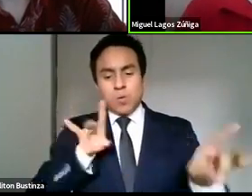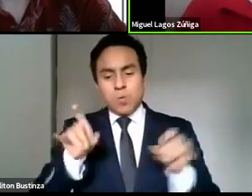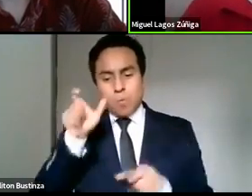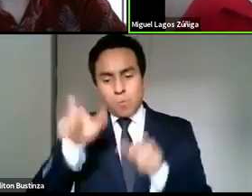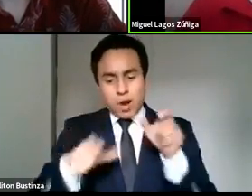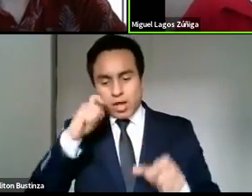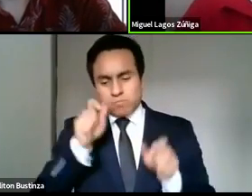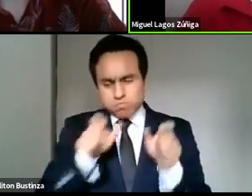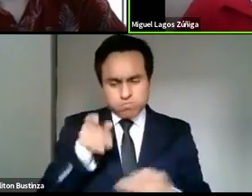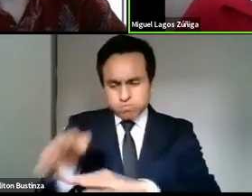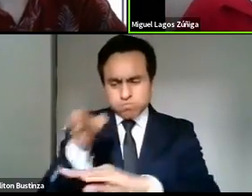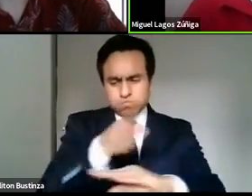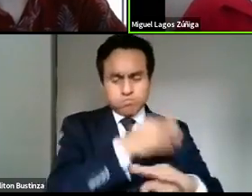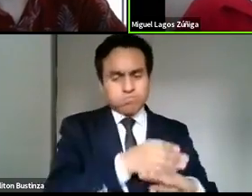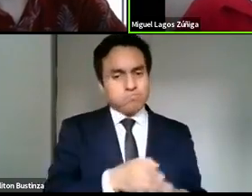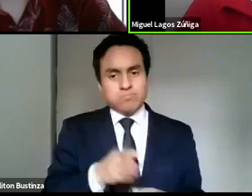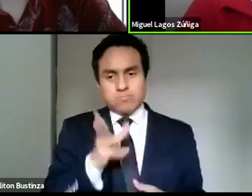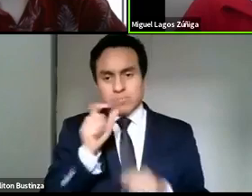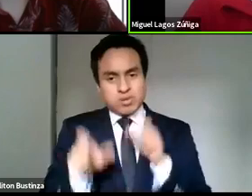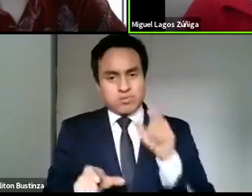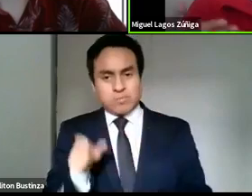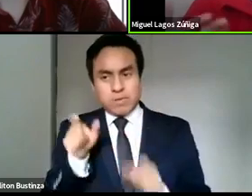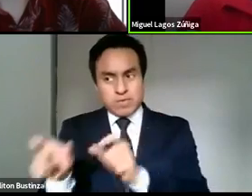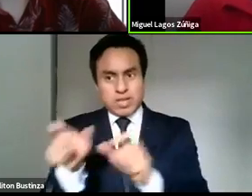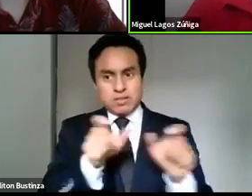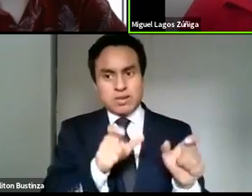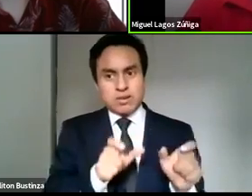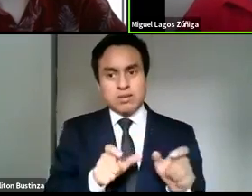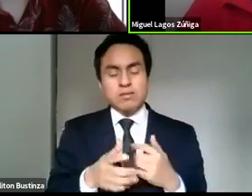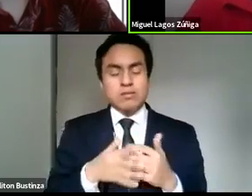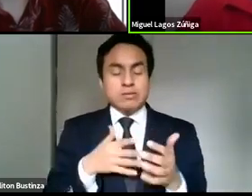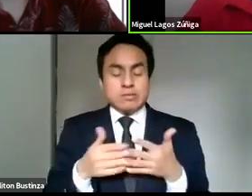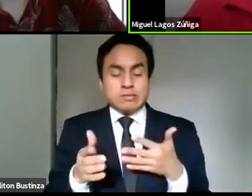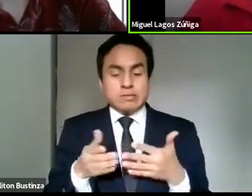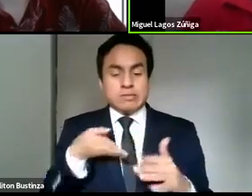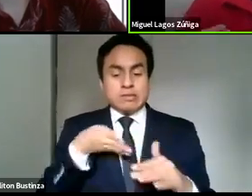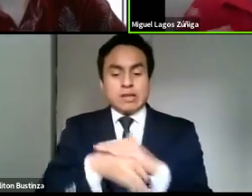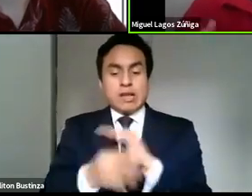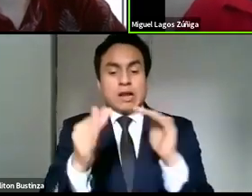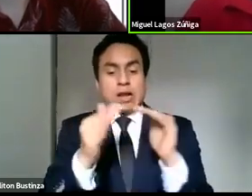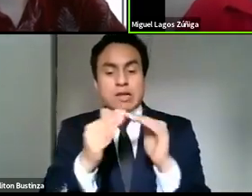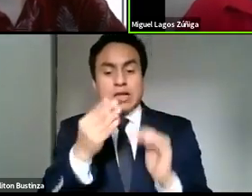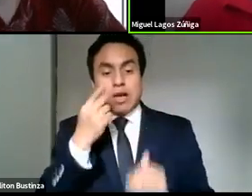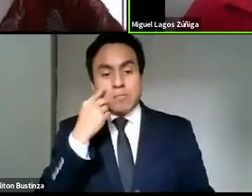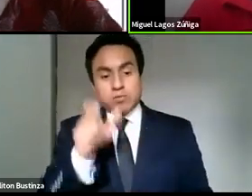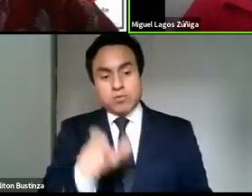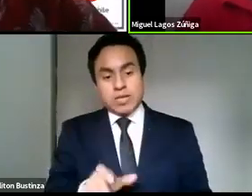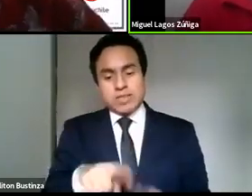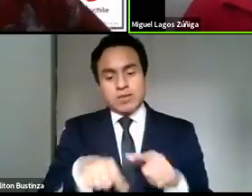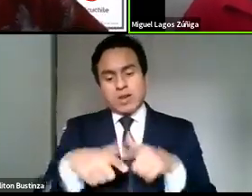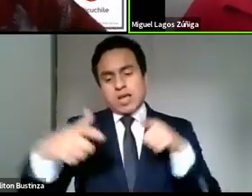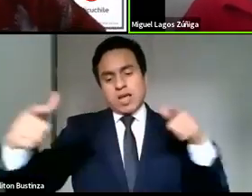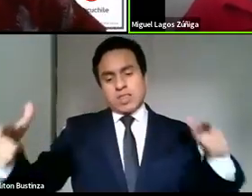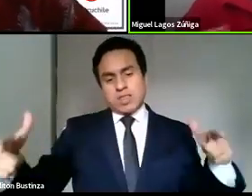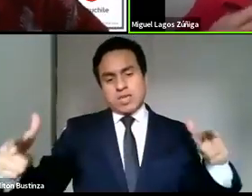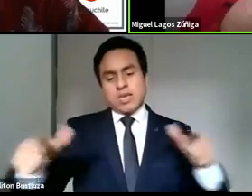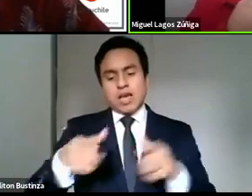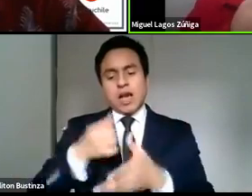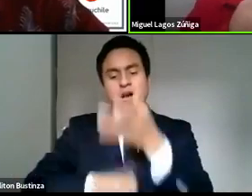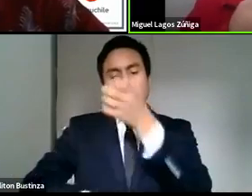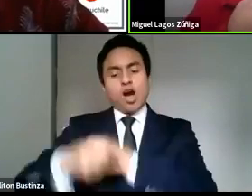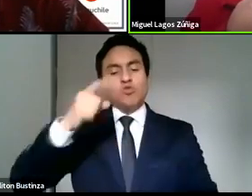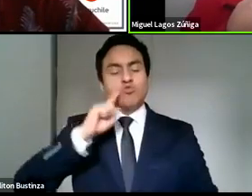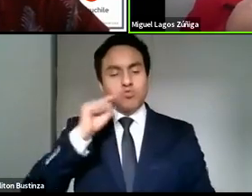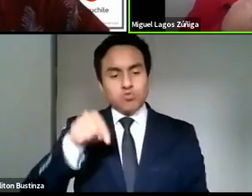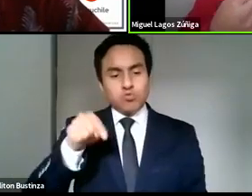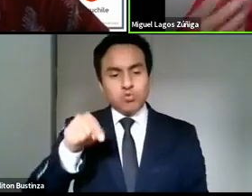estas fiscalizaciones. Y naturalmente para poder entrar a la casa de una persona que tiene un terreno un poco más grande y que le puso un pozo,